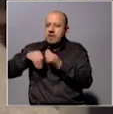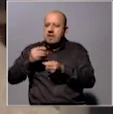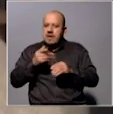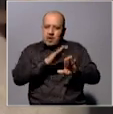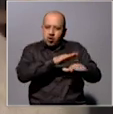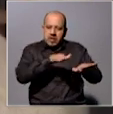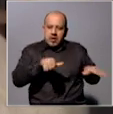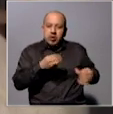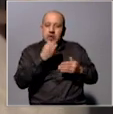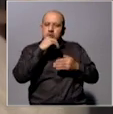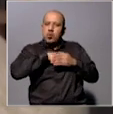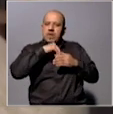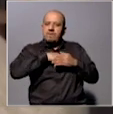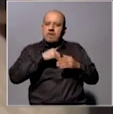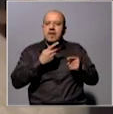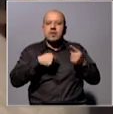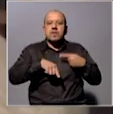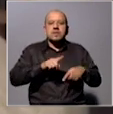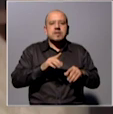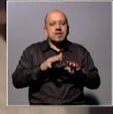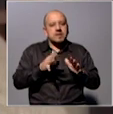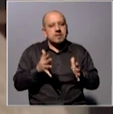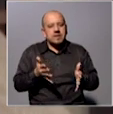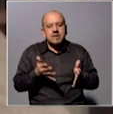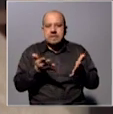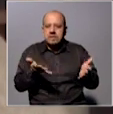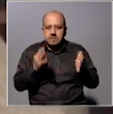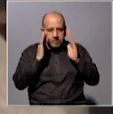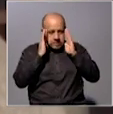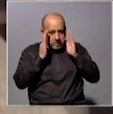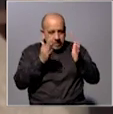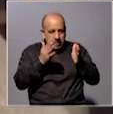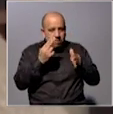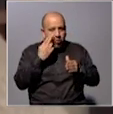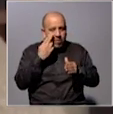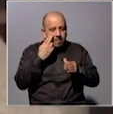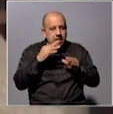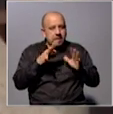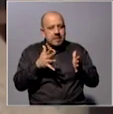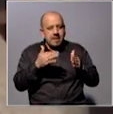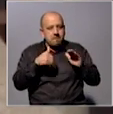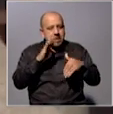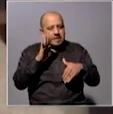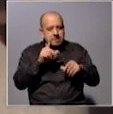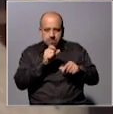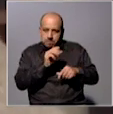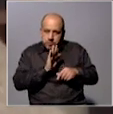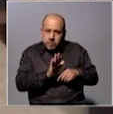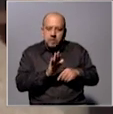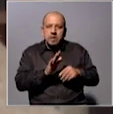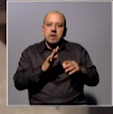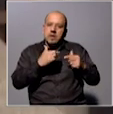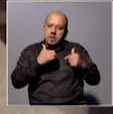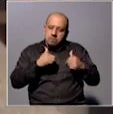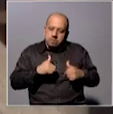niñas, está más enfocada en problemáticas más concretas. Si bien todavía